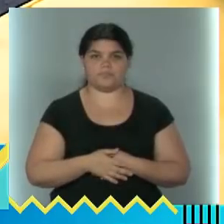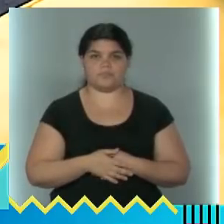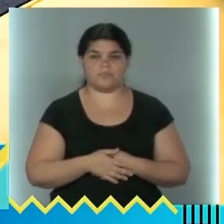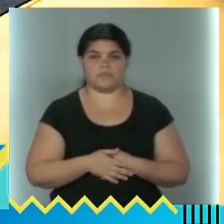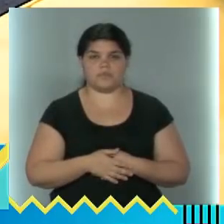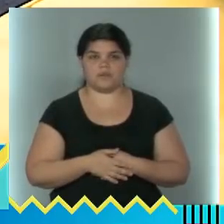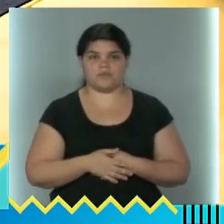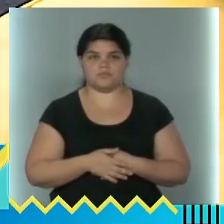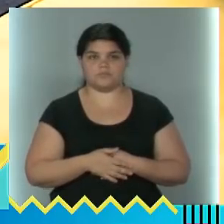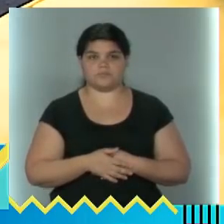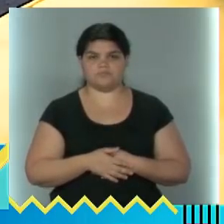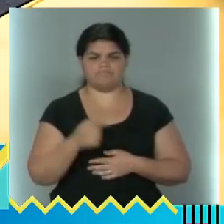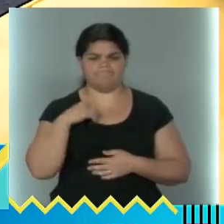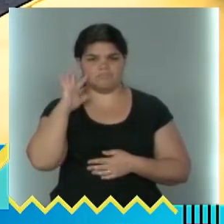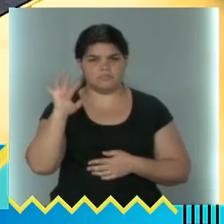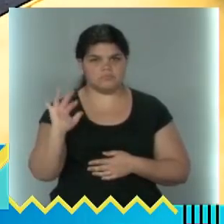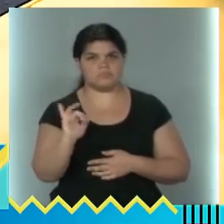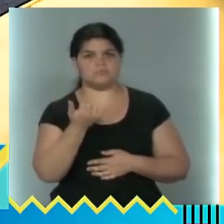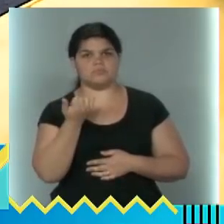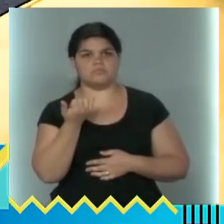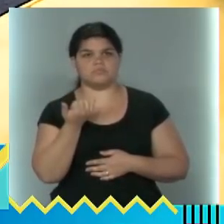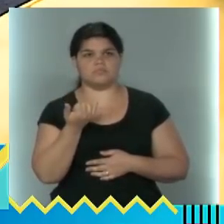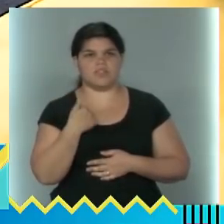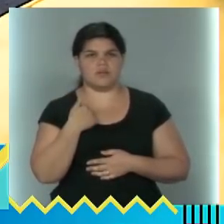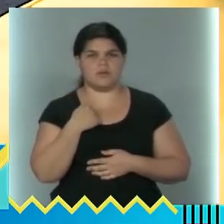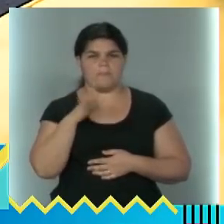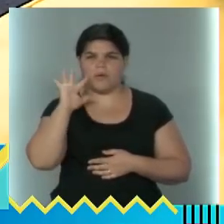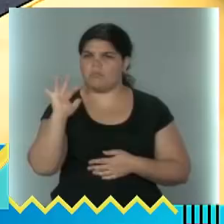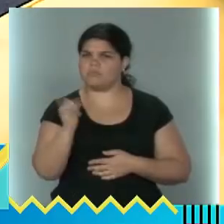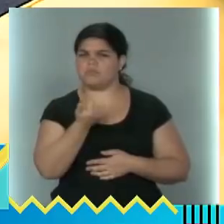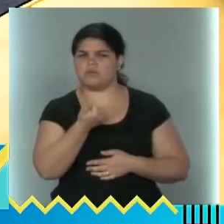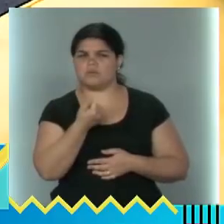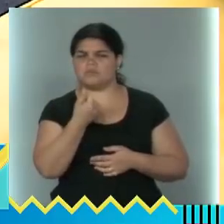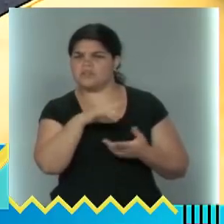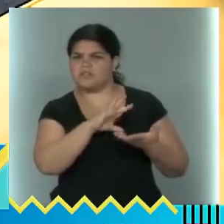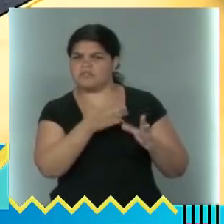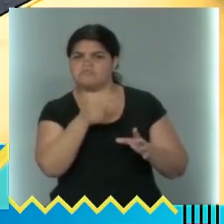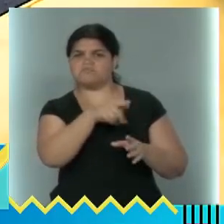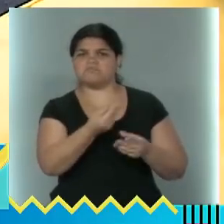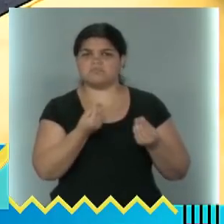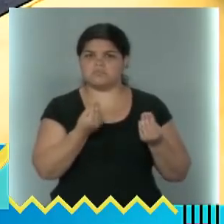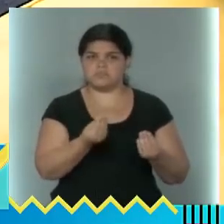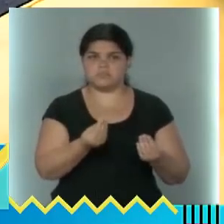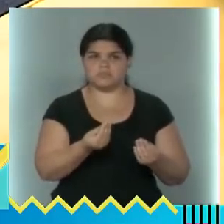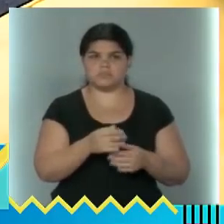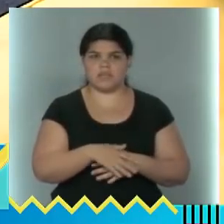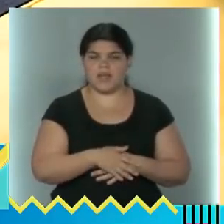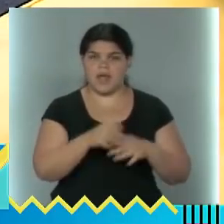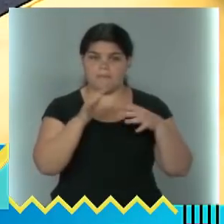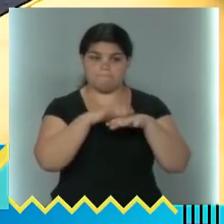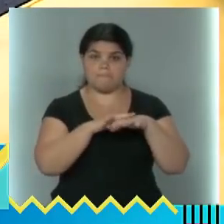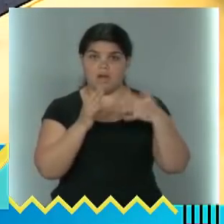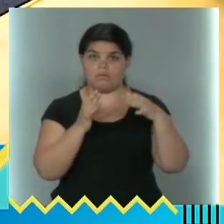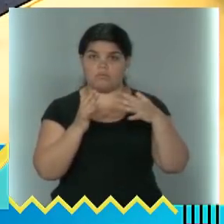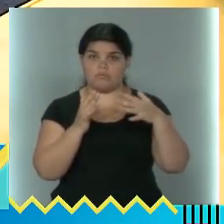primero que nosotros nos empezamos a dar cuenta, digamos, como el primer síntoma que tenía, fue un temblor en una mano. Ese